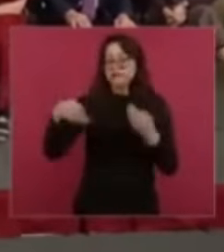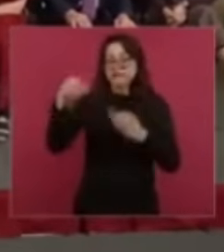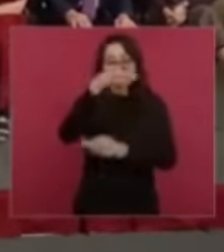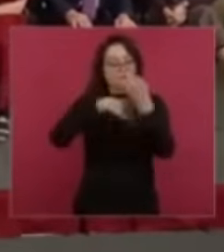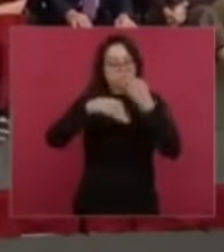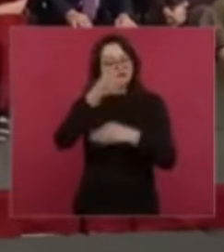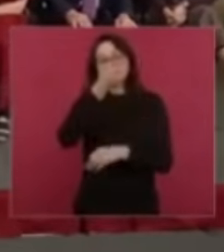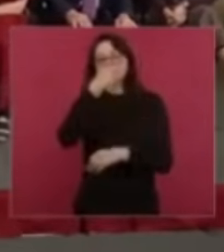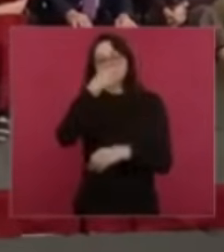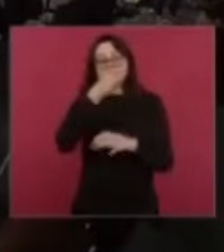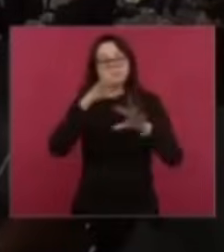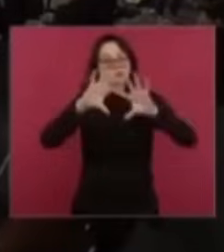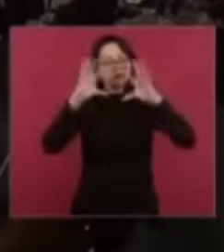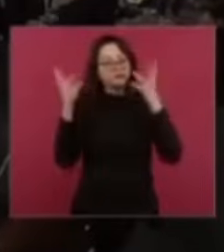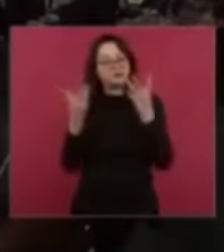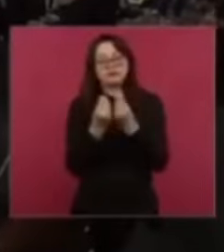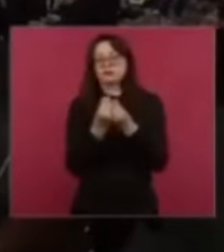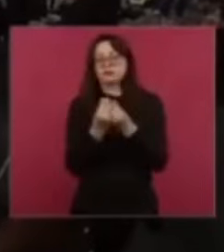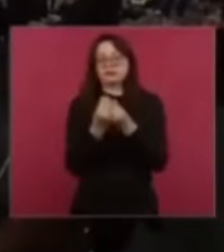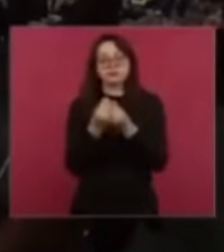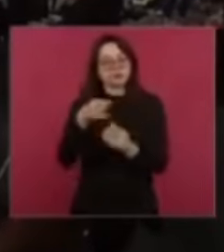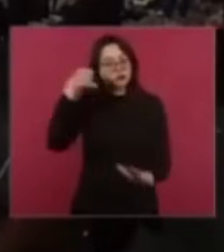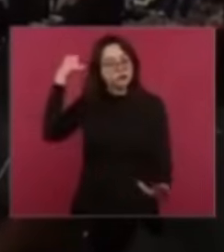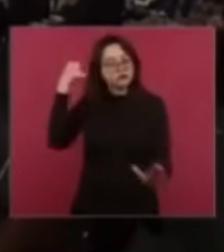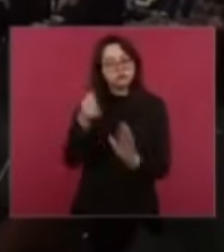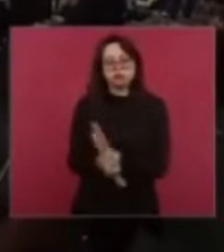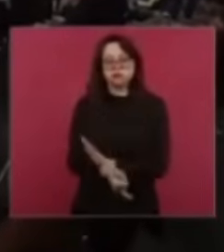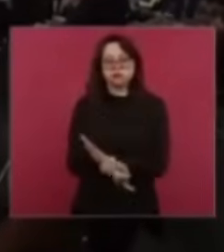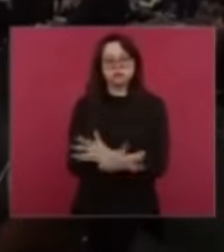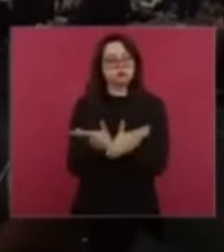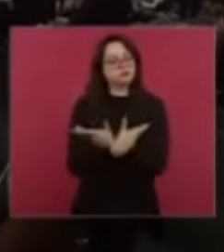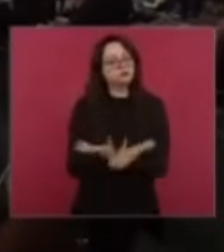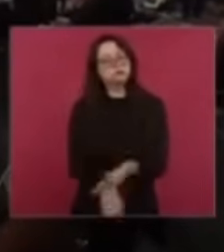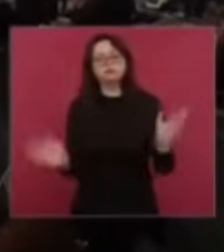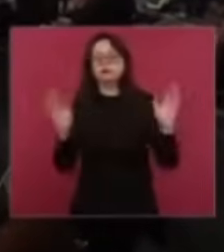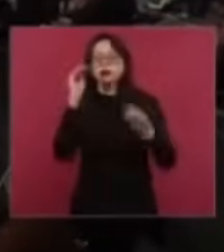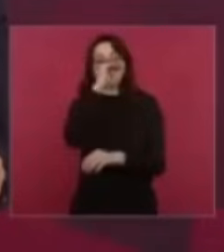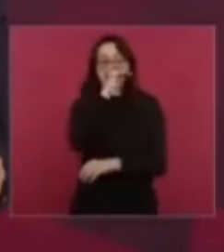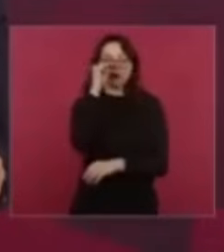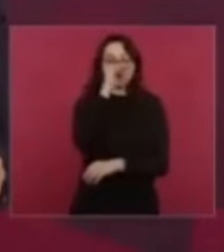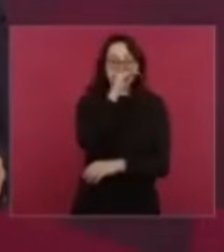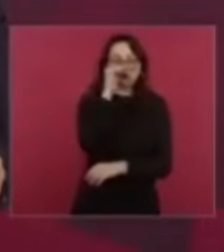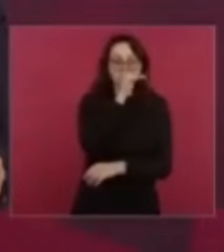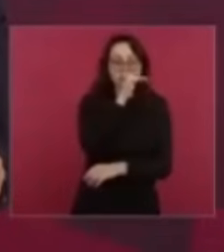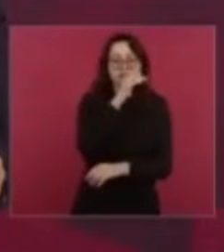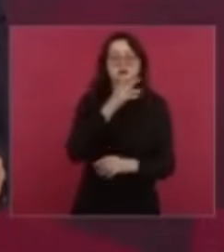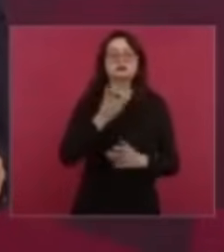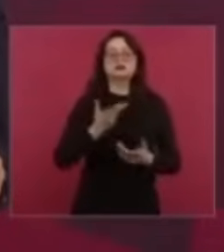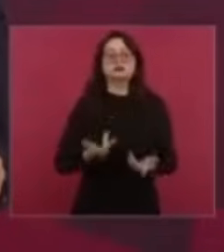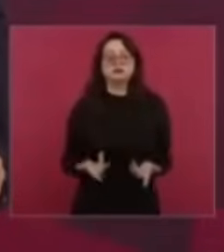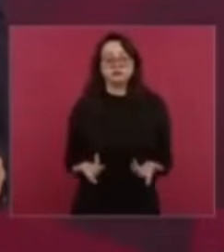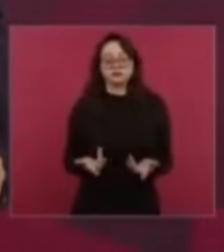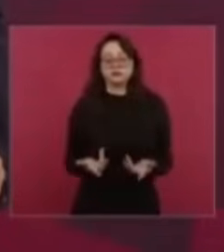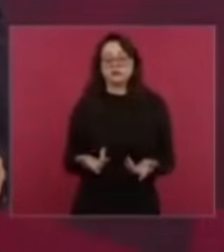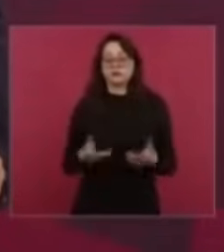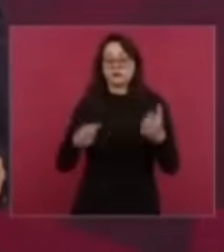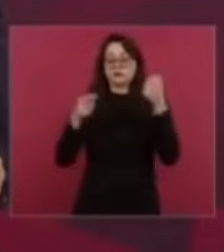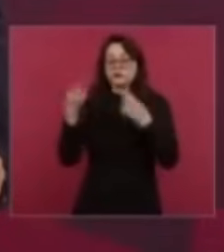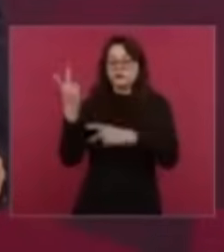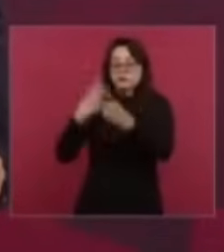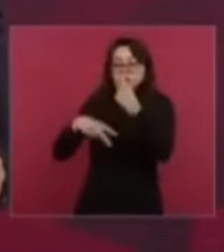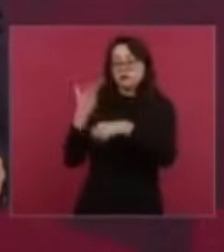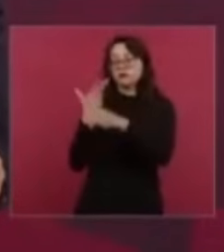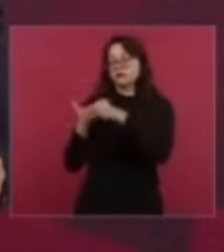todas todas en forma gratuita que no se cobre por la atención